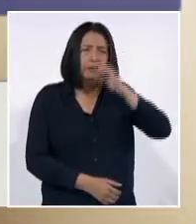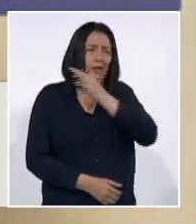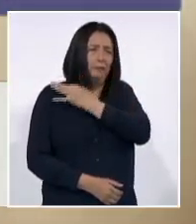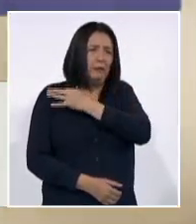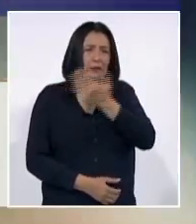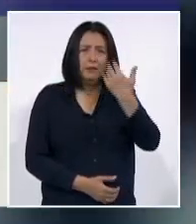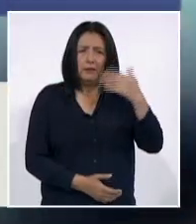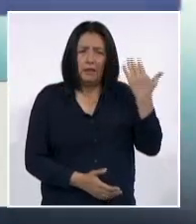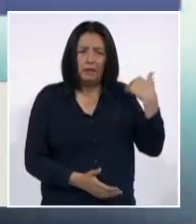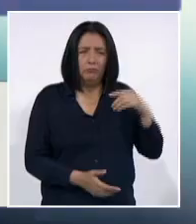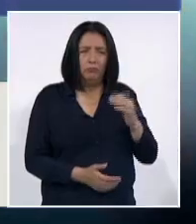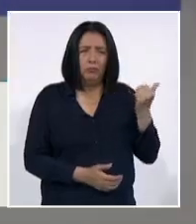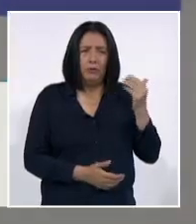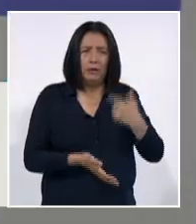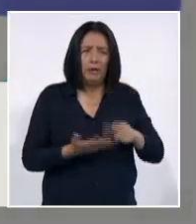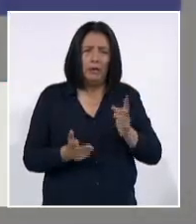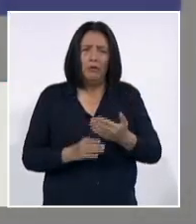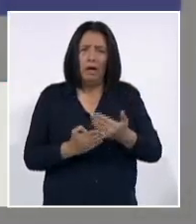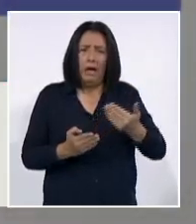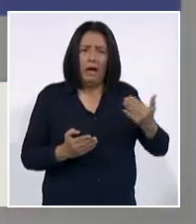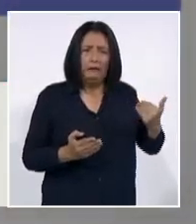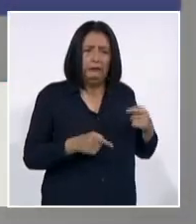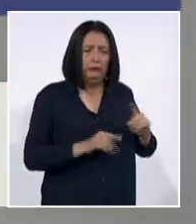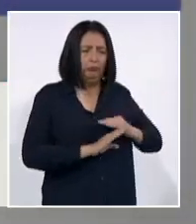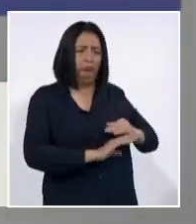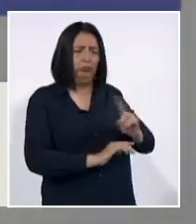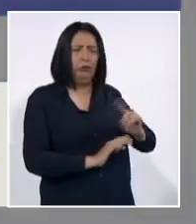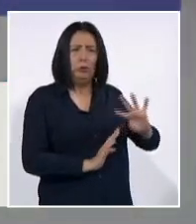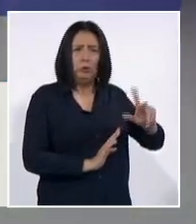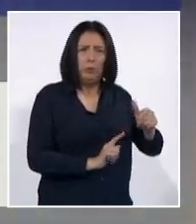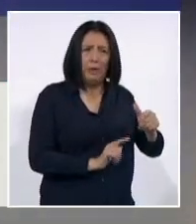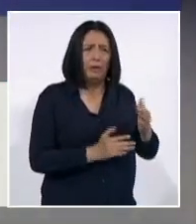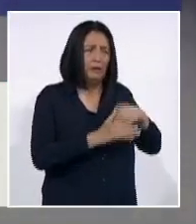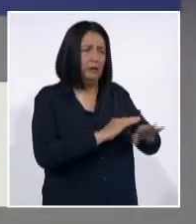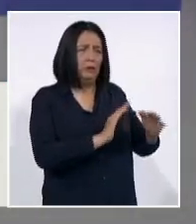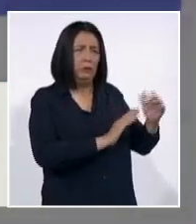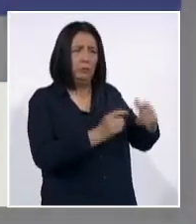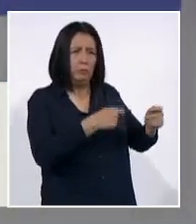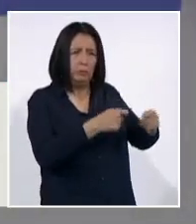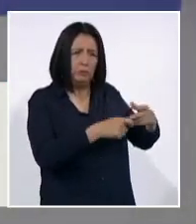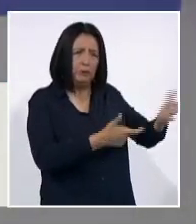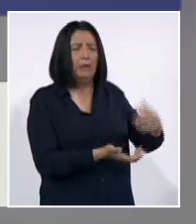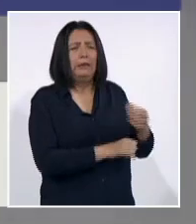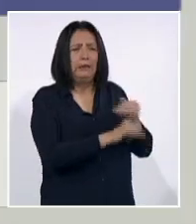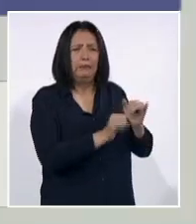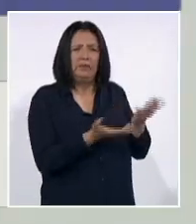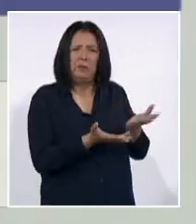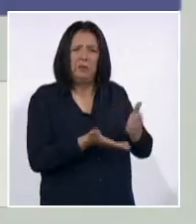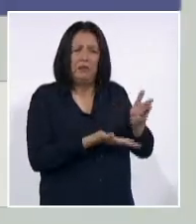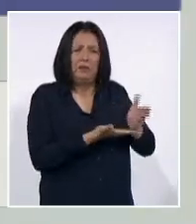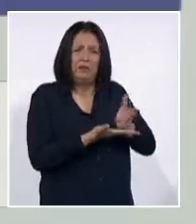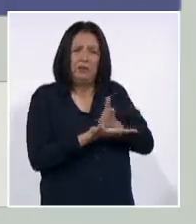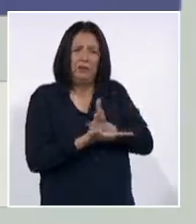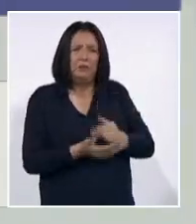de retiro que minutos antes y tras resistirse a ser asaltado, fue baleado en pleno centro comercial en Independencia. Sucedió en el estacionamiento